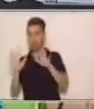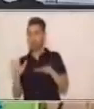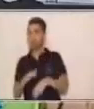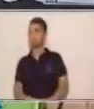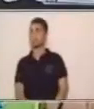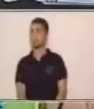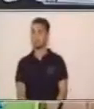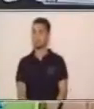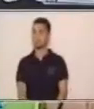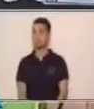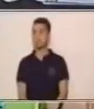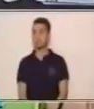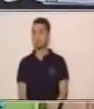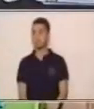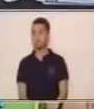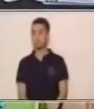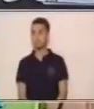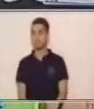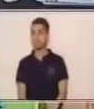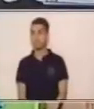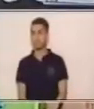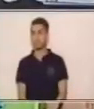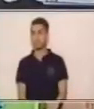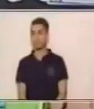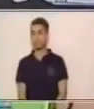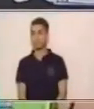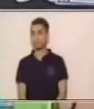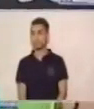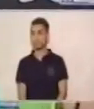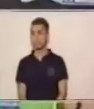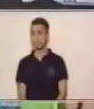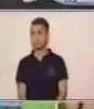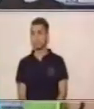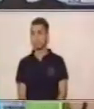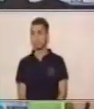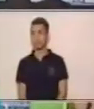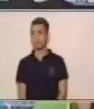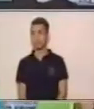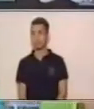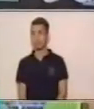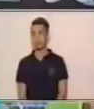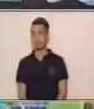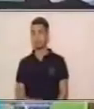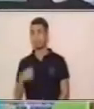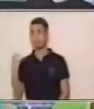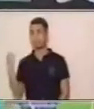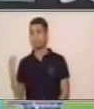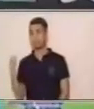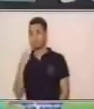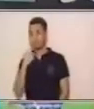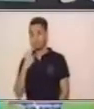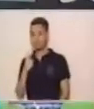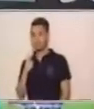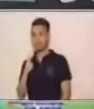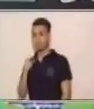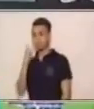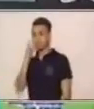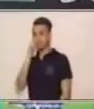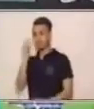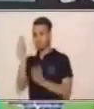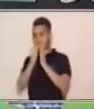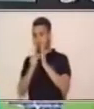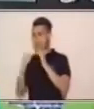tenemos acá a Antonio. Antonio nos va a explicar un